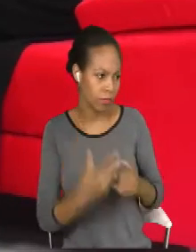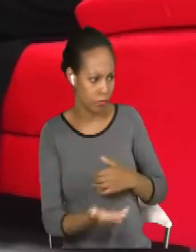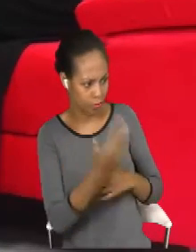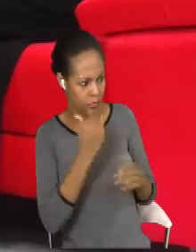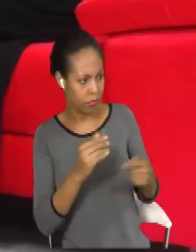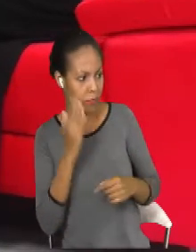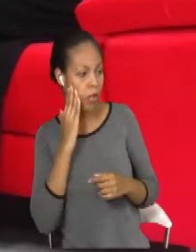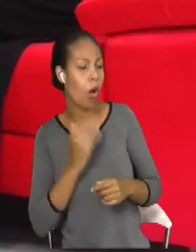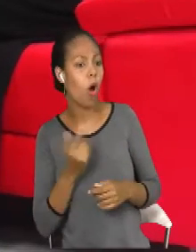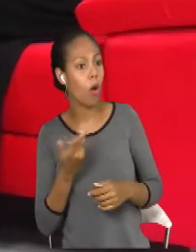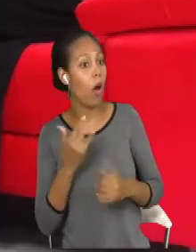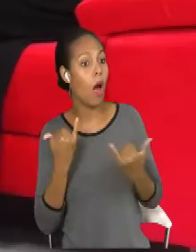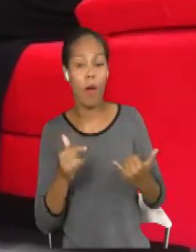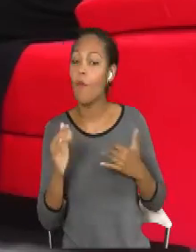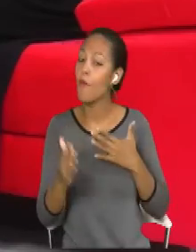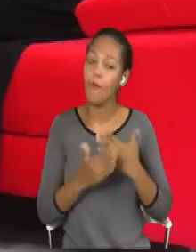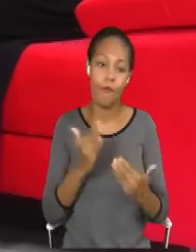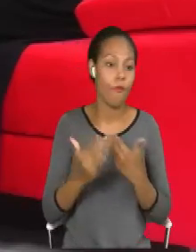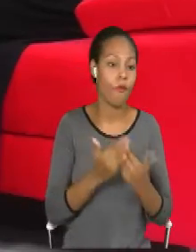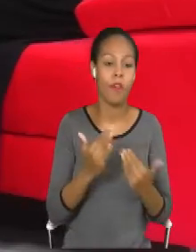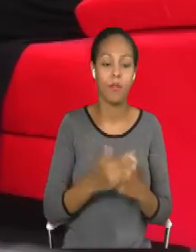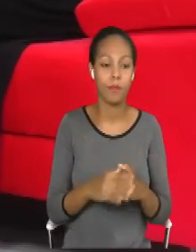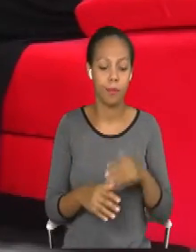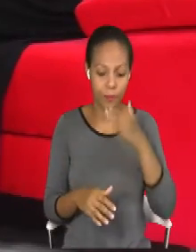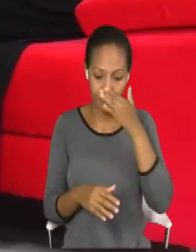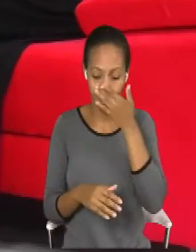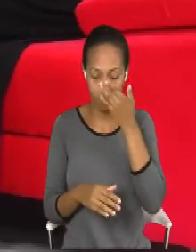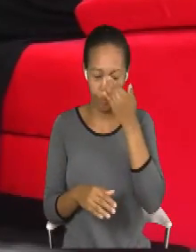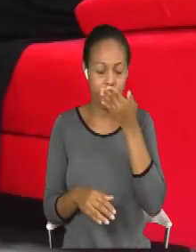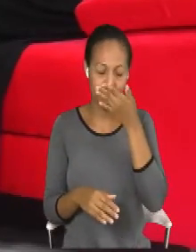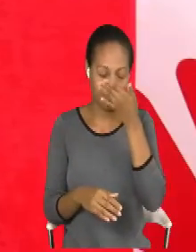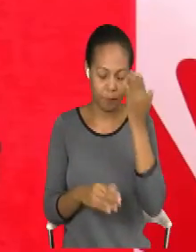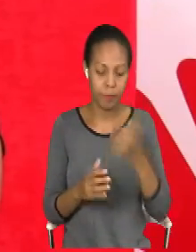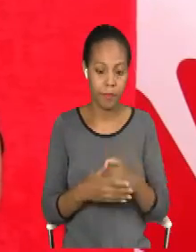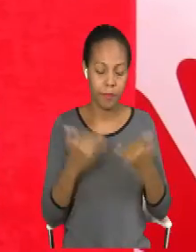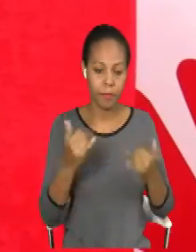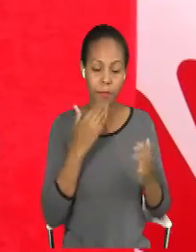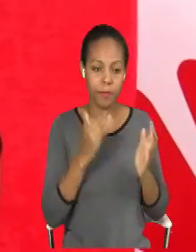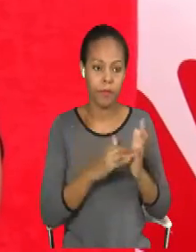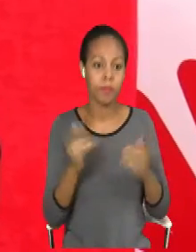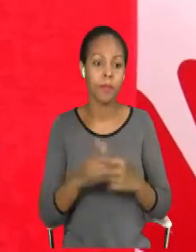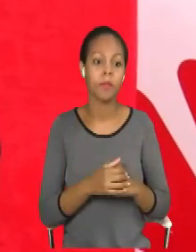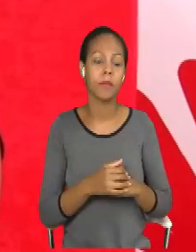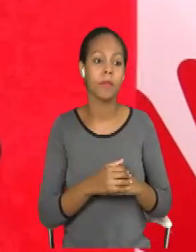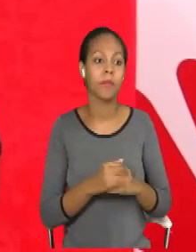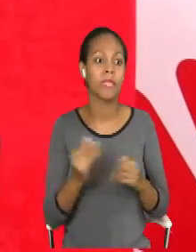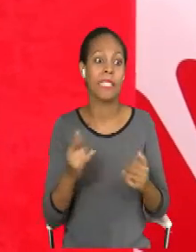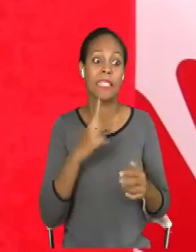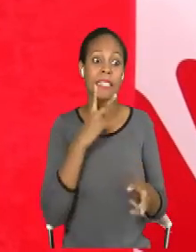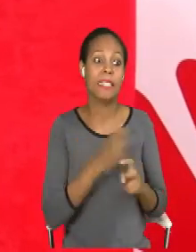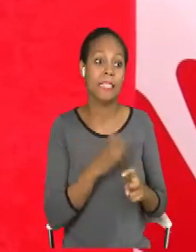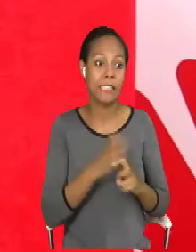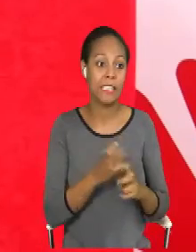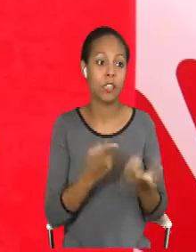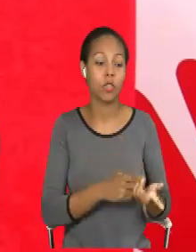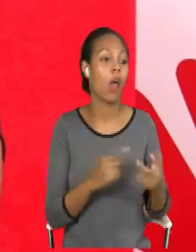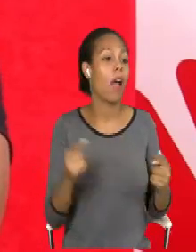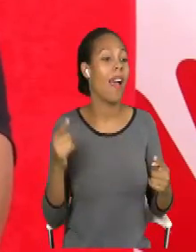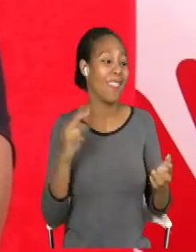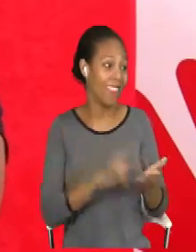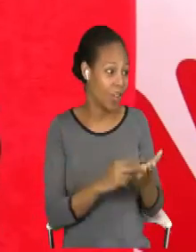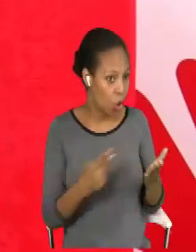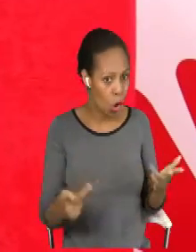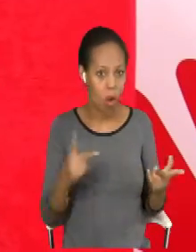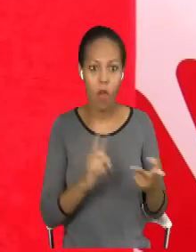es fácil. Hoy en día nos encontramos que estamos guerreando, y lo digo así porque guerreando con la tecnología, con